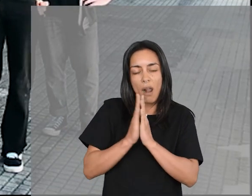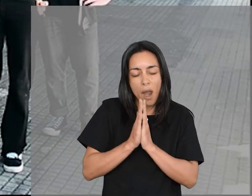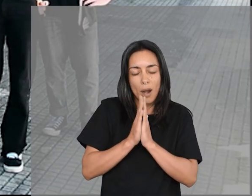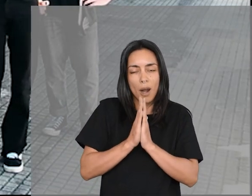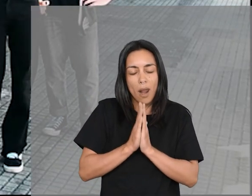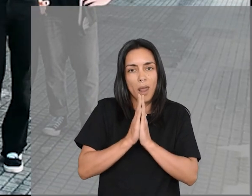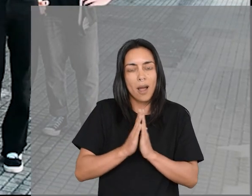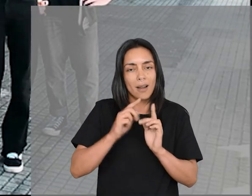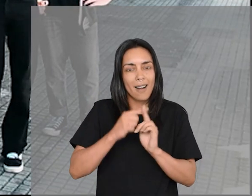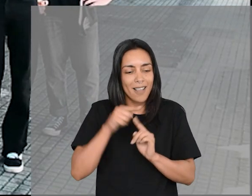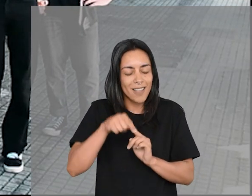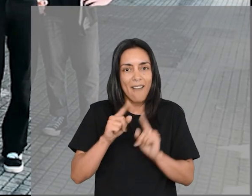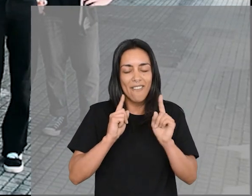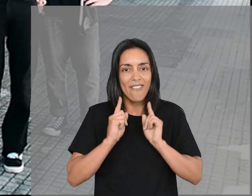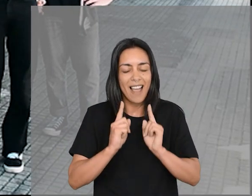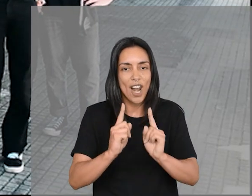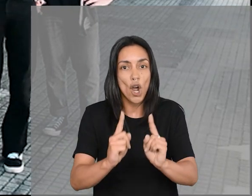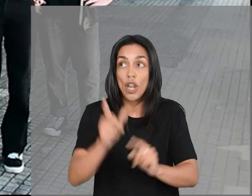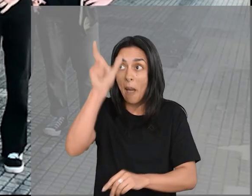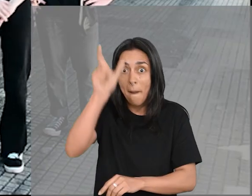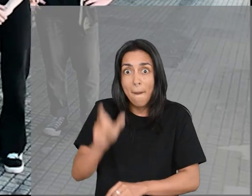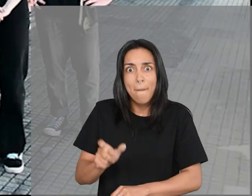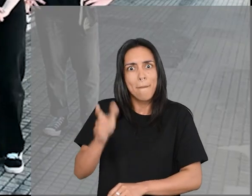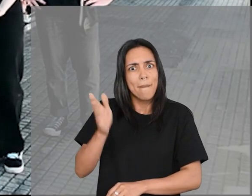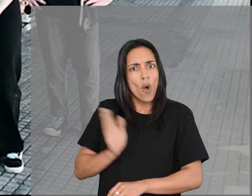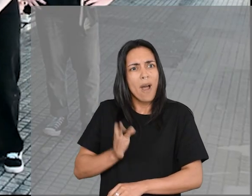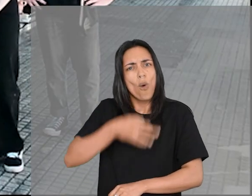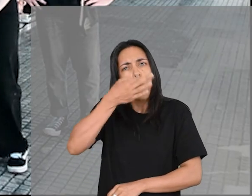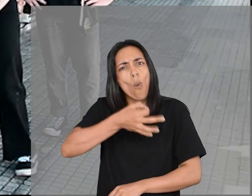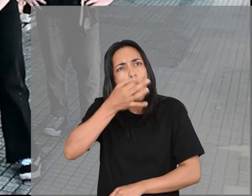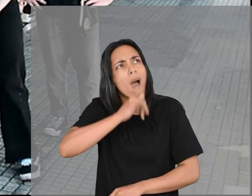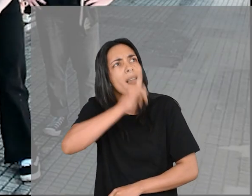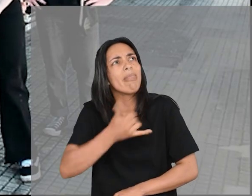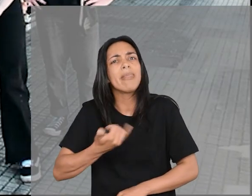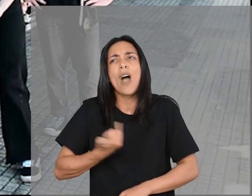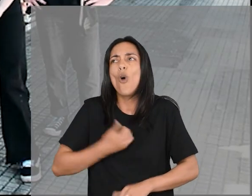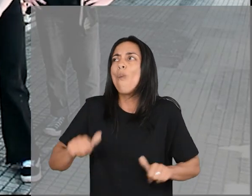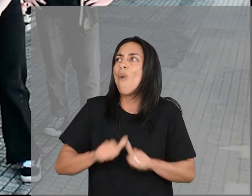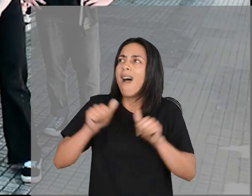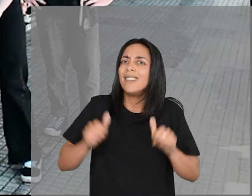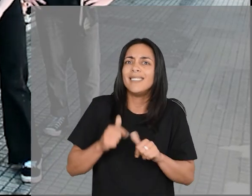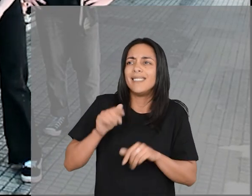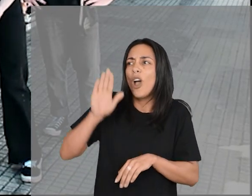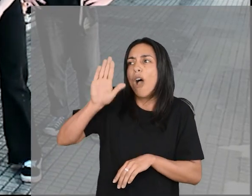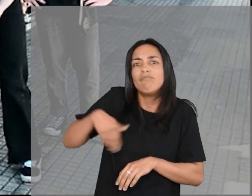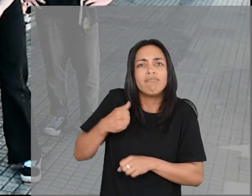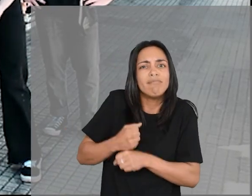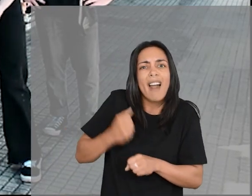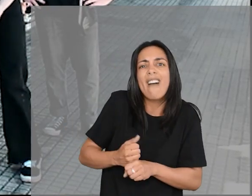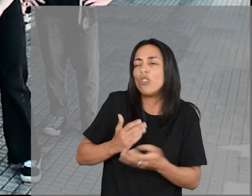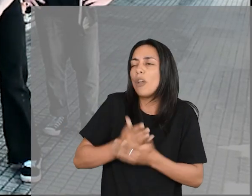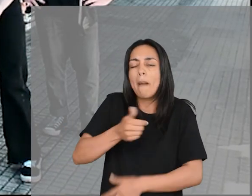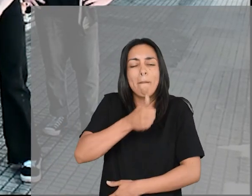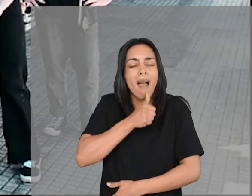esta señora y va contando cómo ella hacía su trabajo acompañada siempre con el mate dulce, con yuyos,